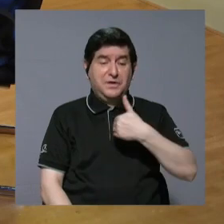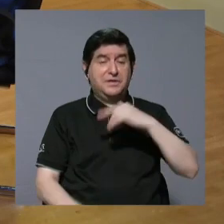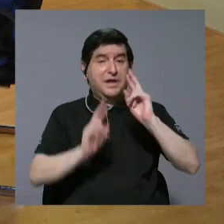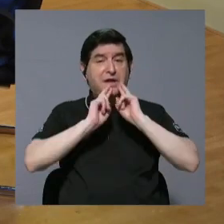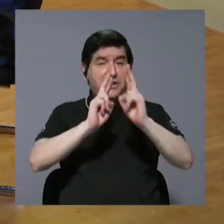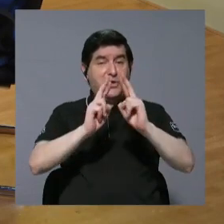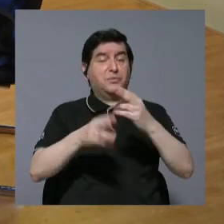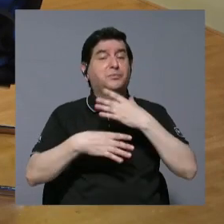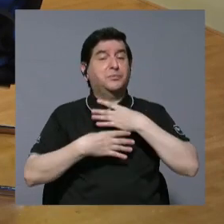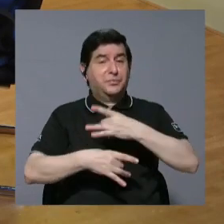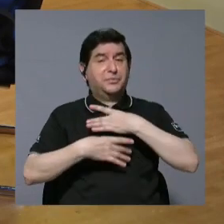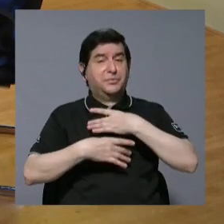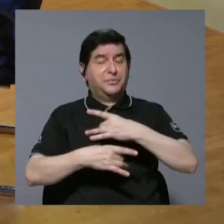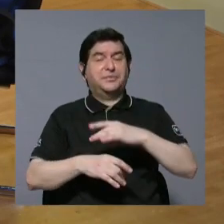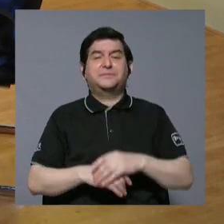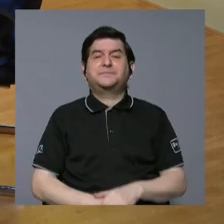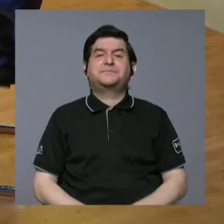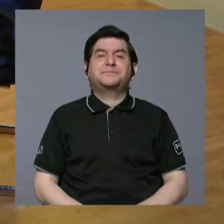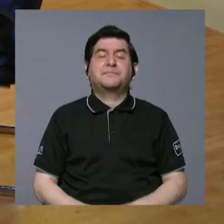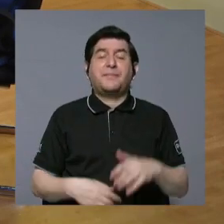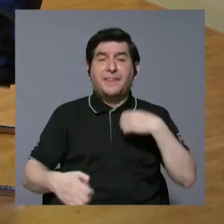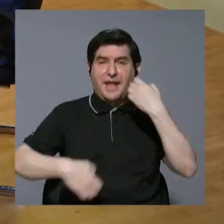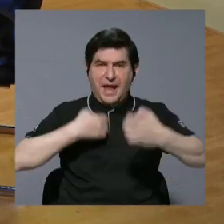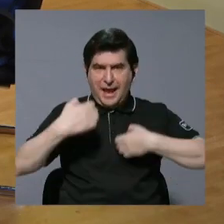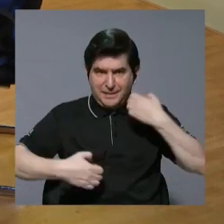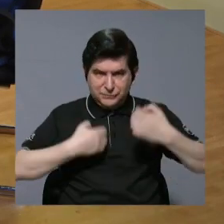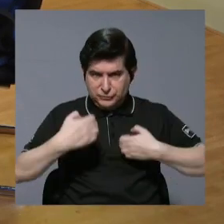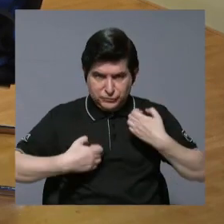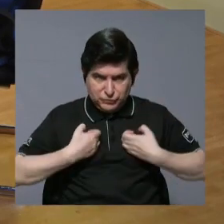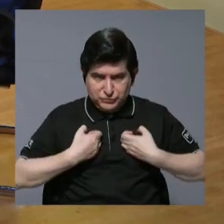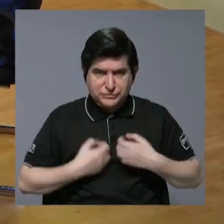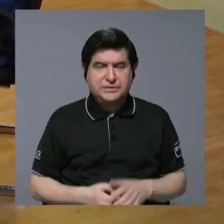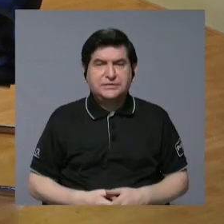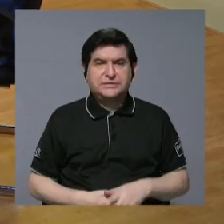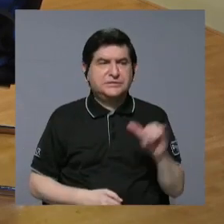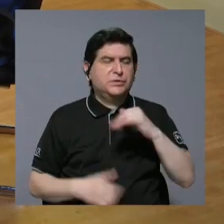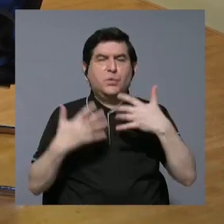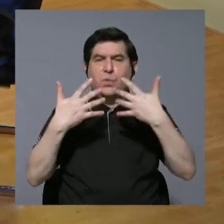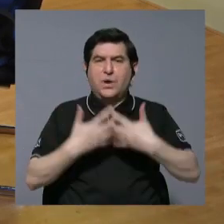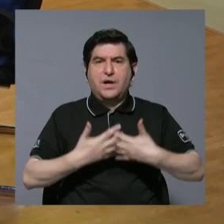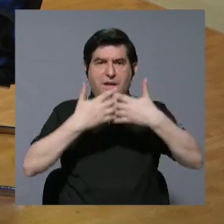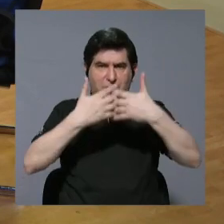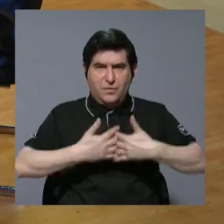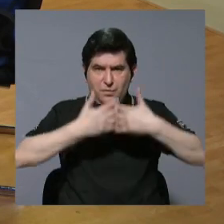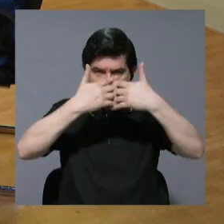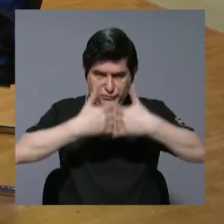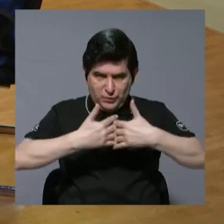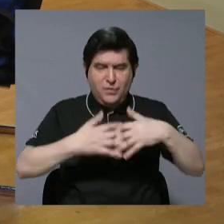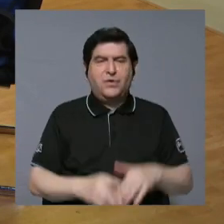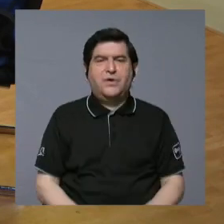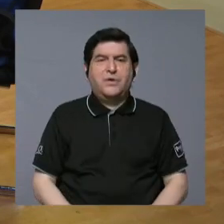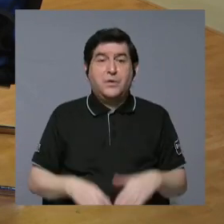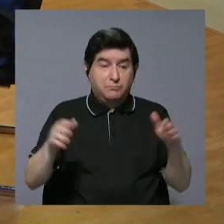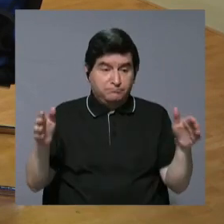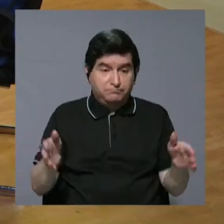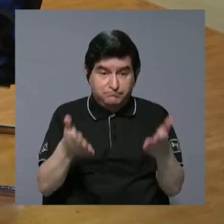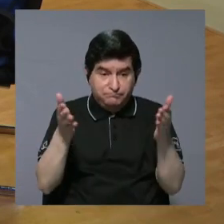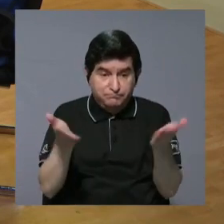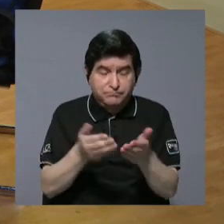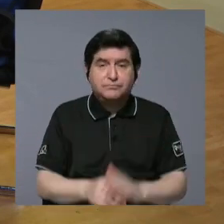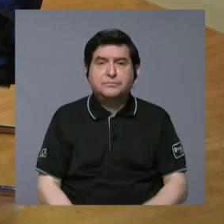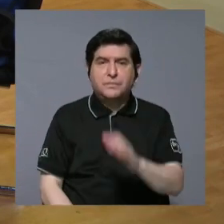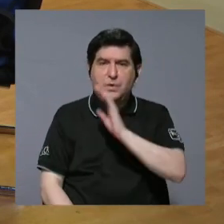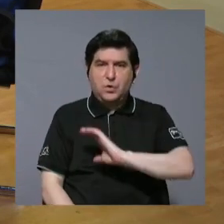respuesta interesante. Las emociones son motores, es el combustible que mueve el comportamiento,